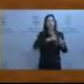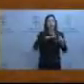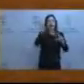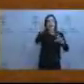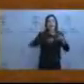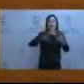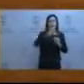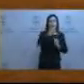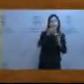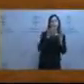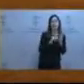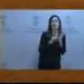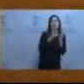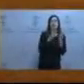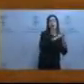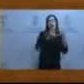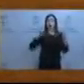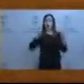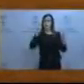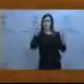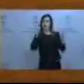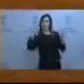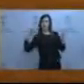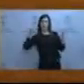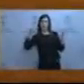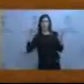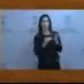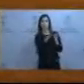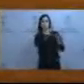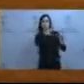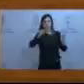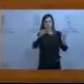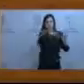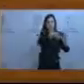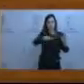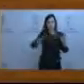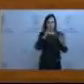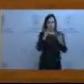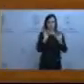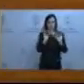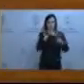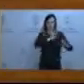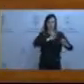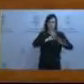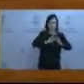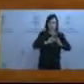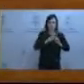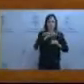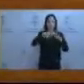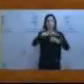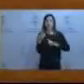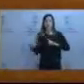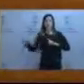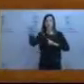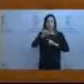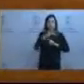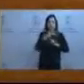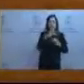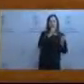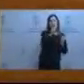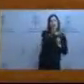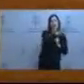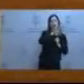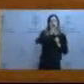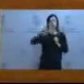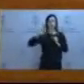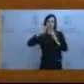y 25.000 muertes por esta causa. En Europa llegan a 400.000 las muertes anuales por